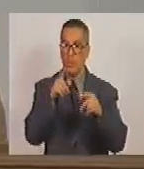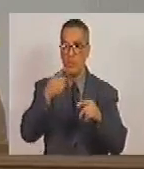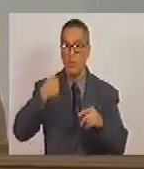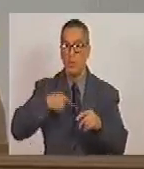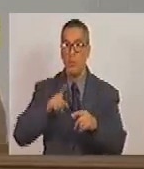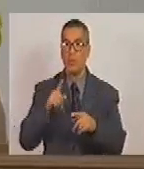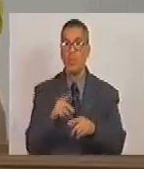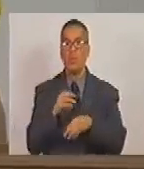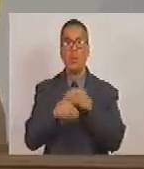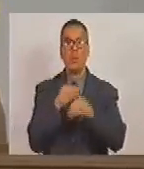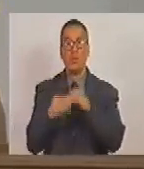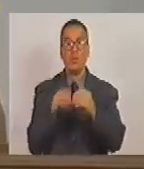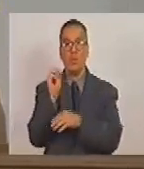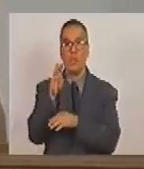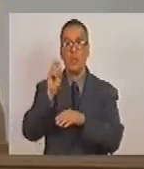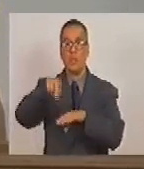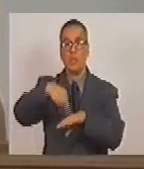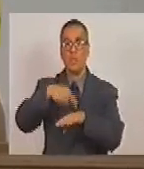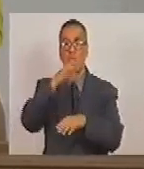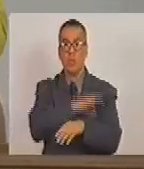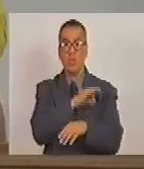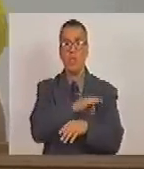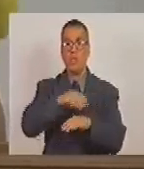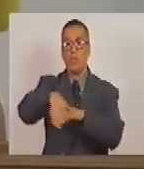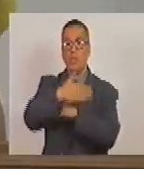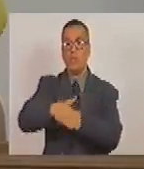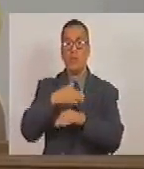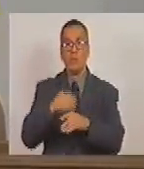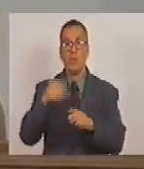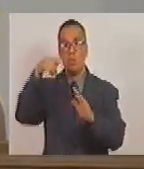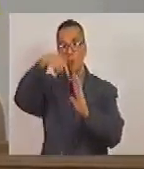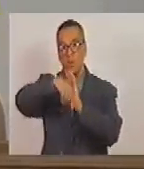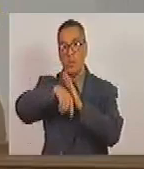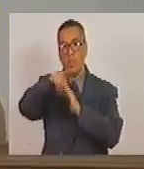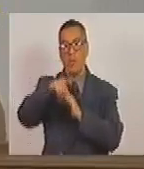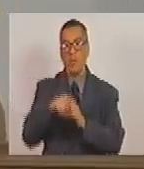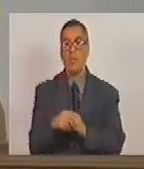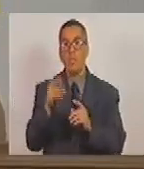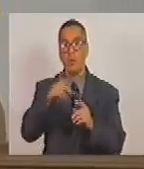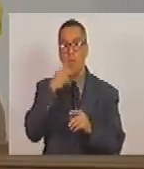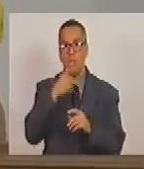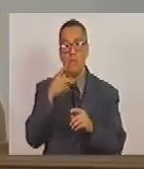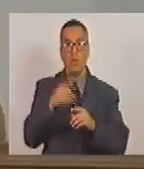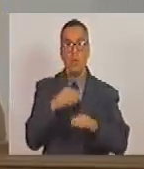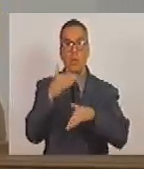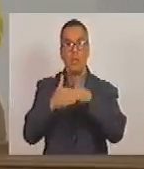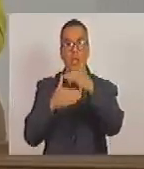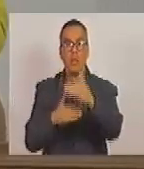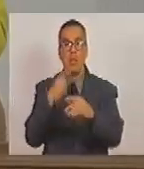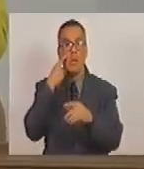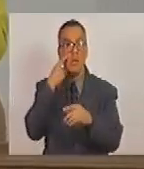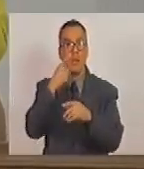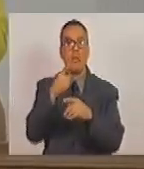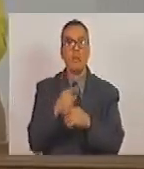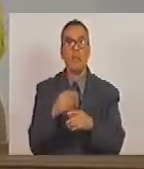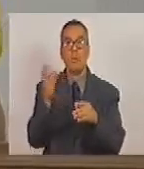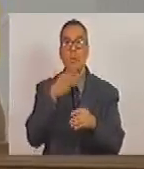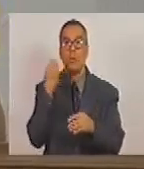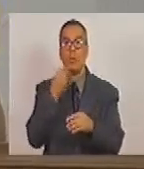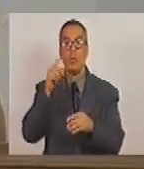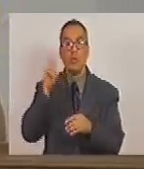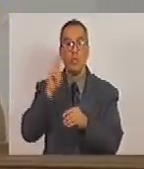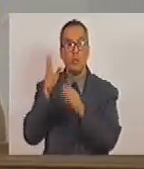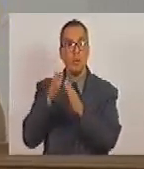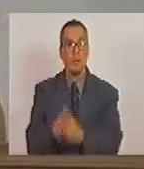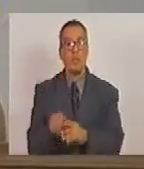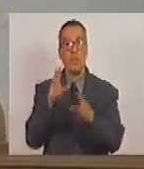tal como el parlamentarismo social de calle, cómo profundizar en esa política y que vaya desde la visión de la juventud